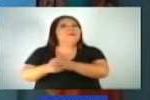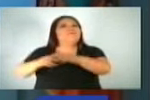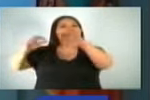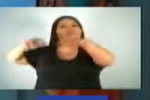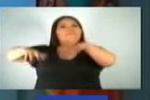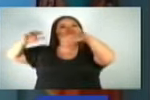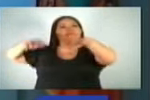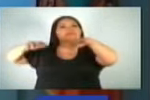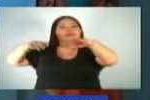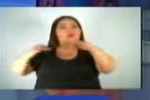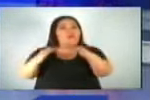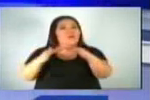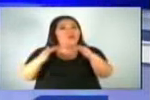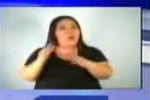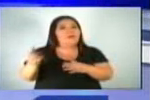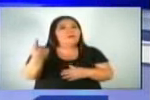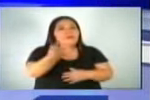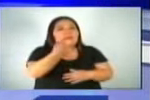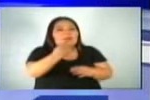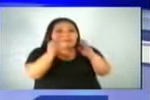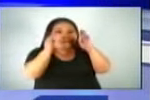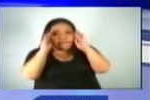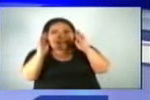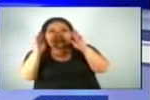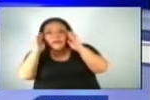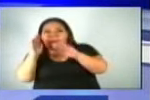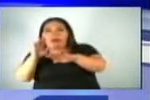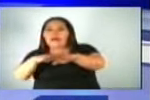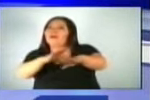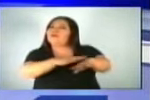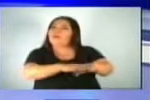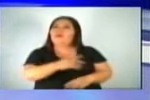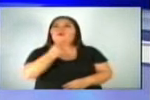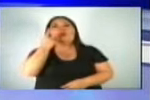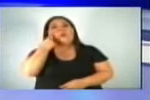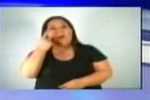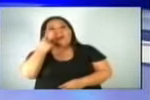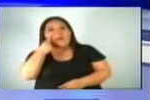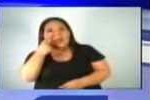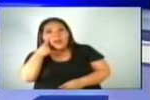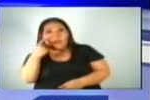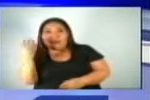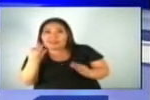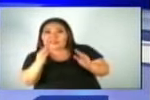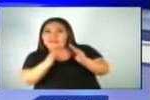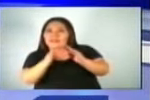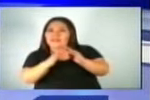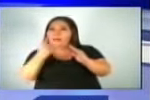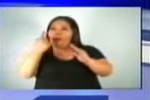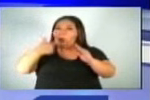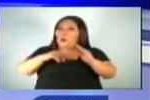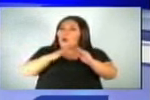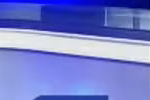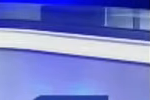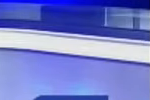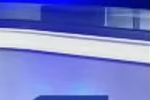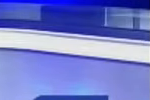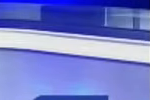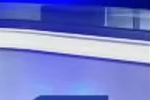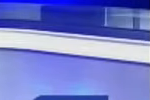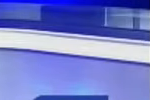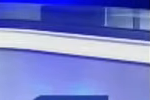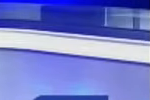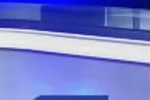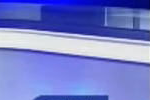que también llaman a toda la población a estar alerta y sobre todo, si es necesario la evacuación, hacerla. Es mejor prevenir